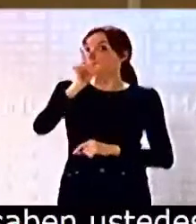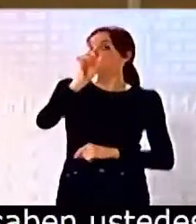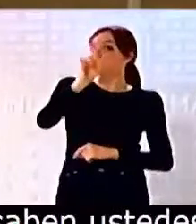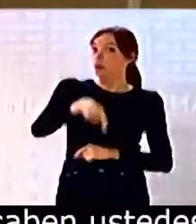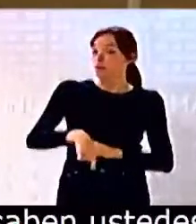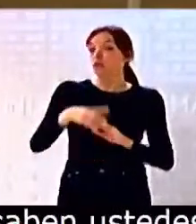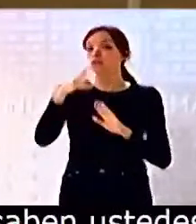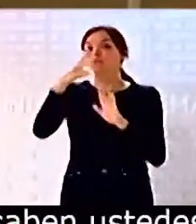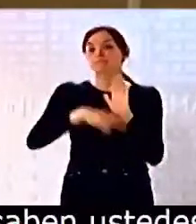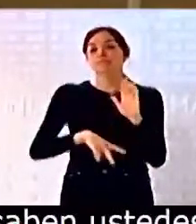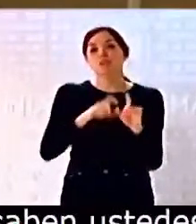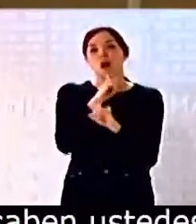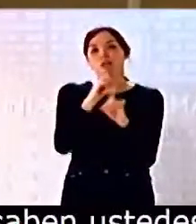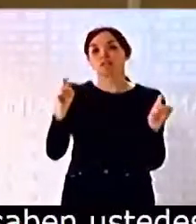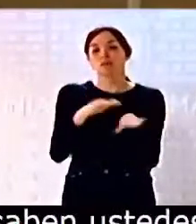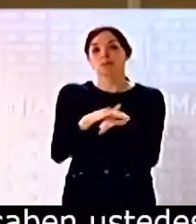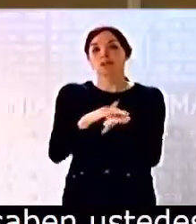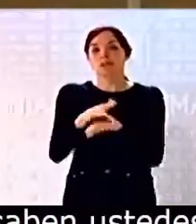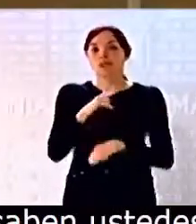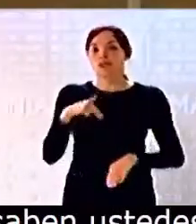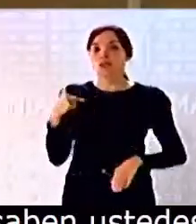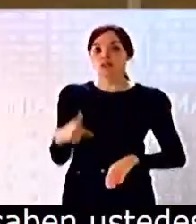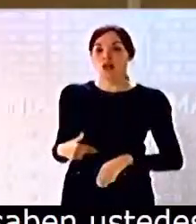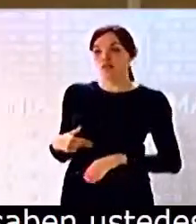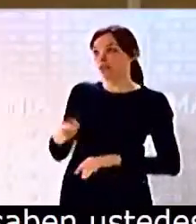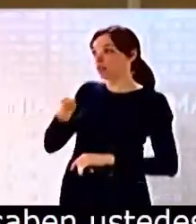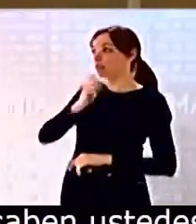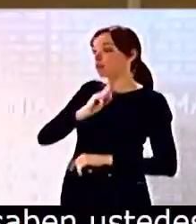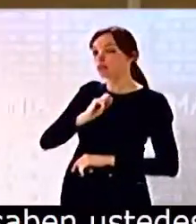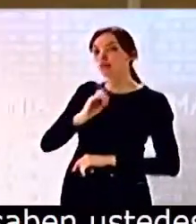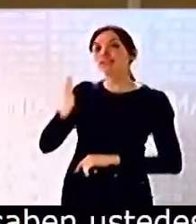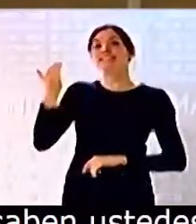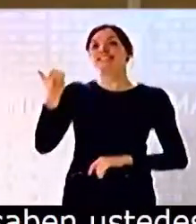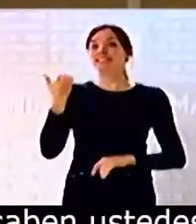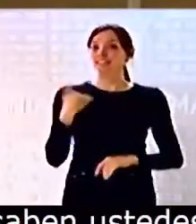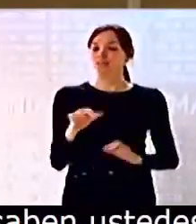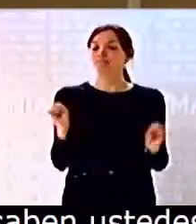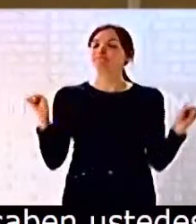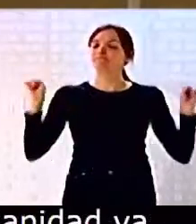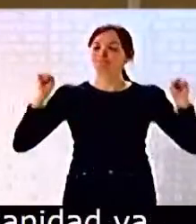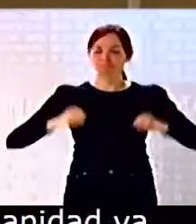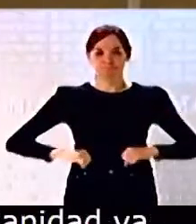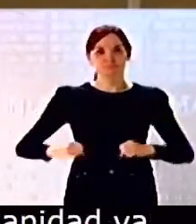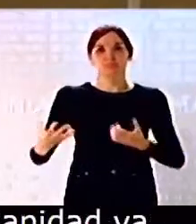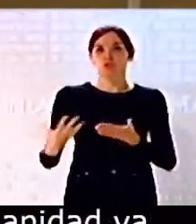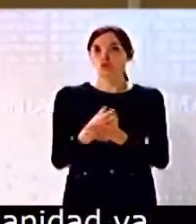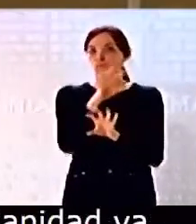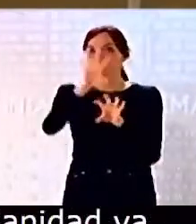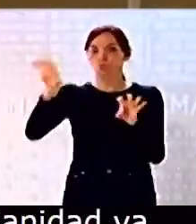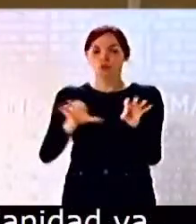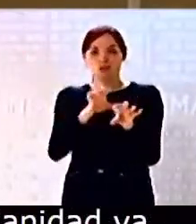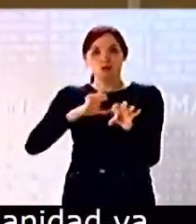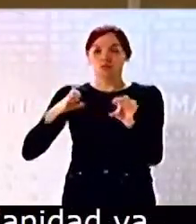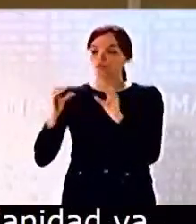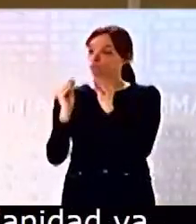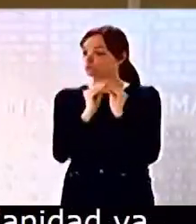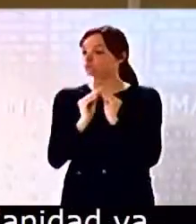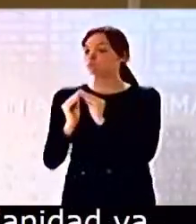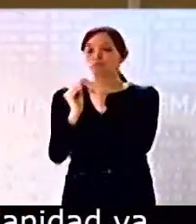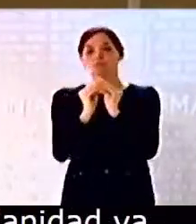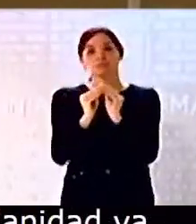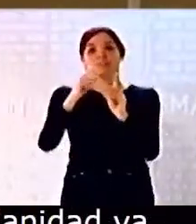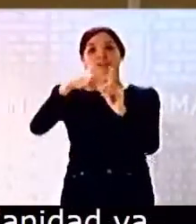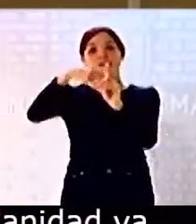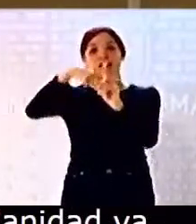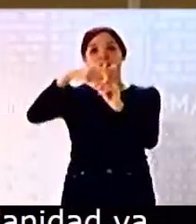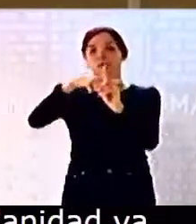orden comunicada del Ministerio de Sanidad ya establecimos entre todas las comunidades autónomas que este nivel de alerta no se